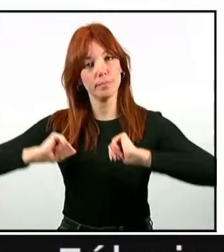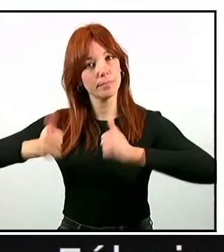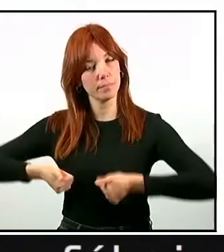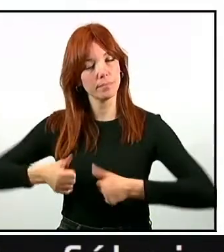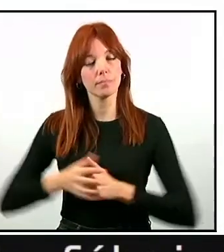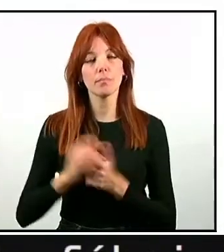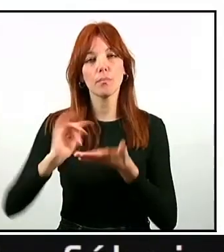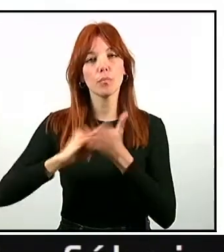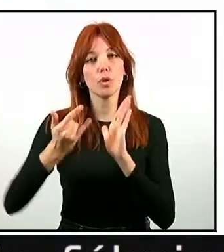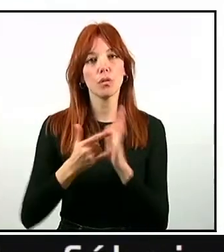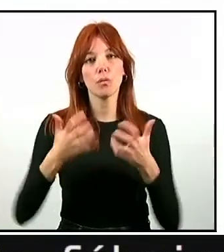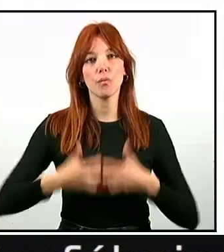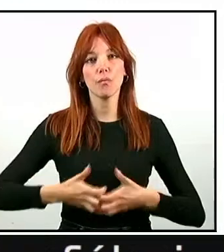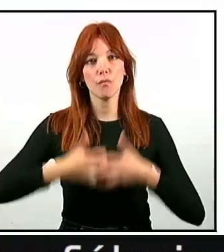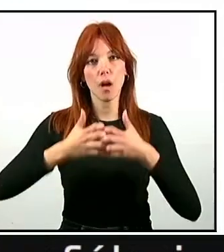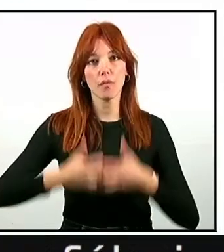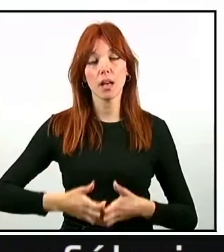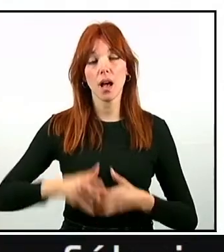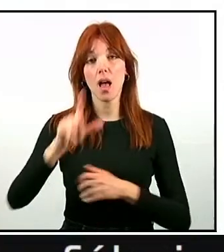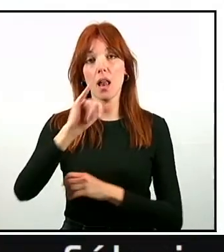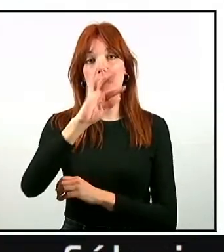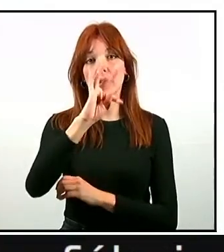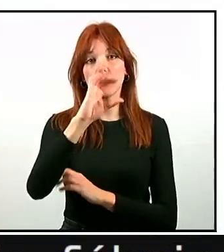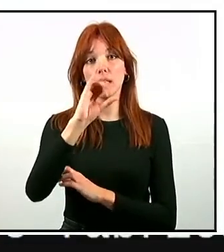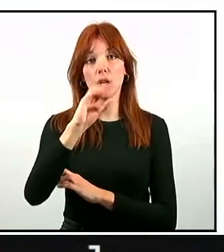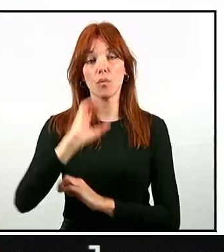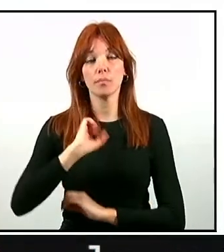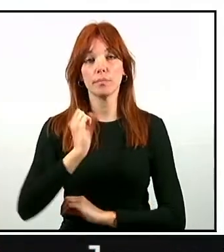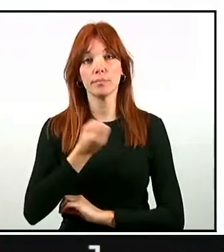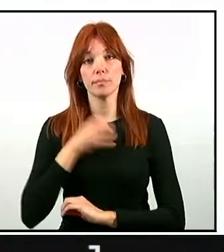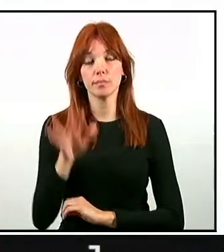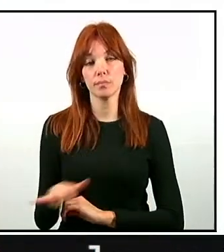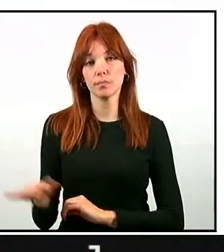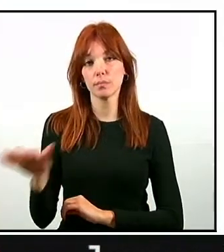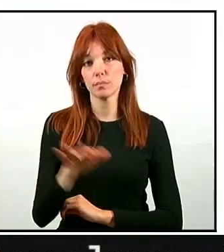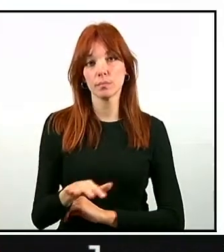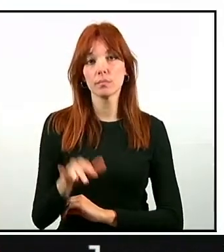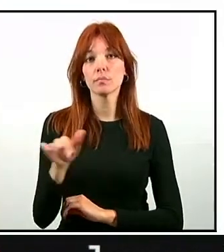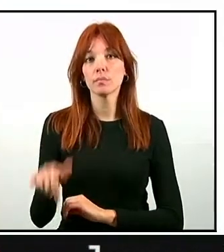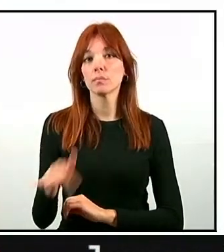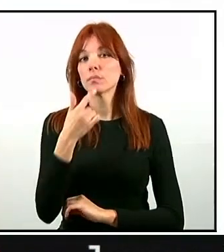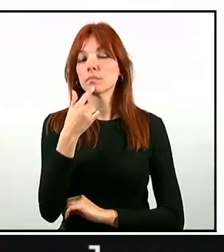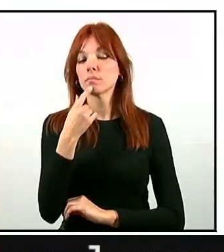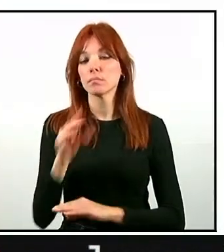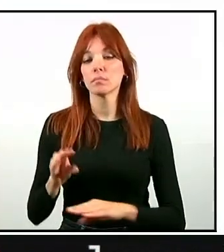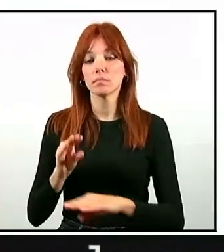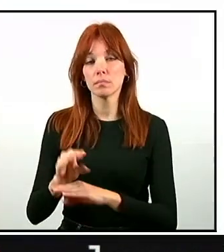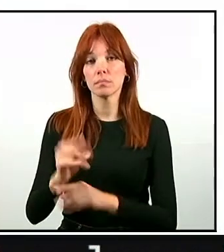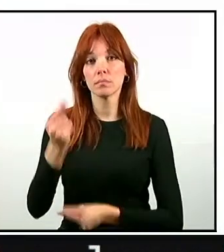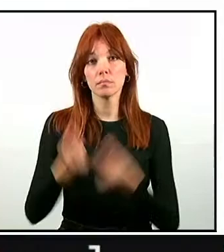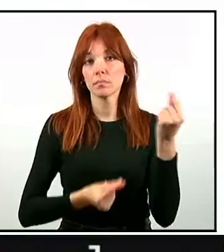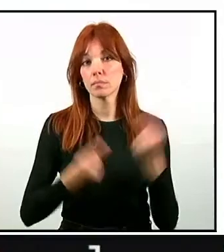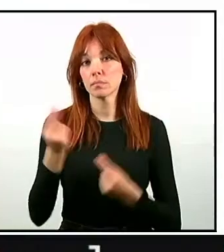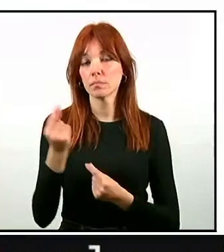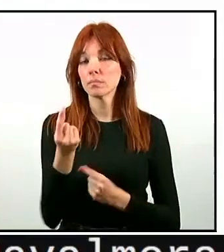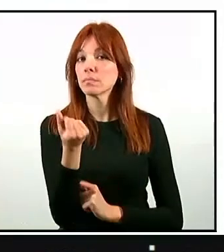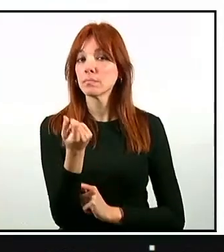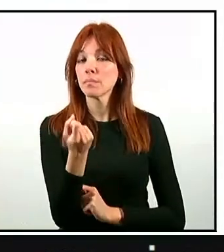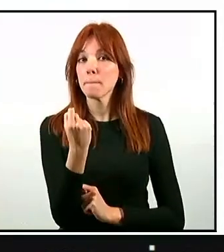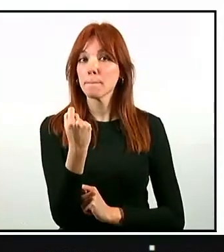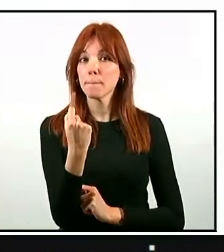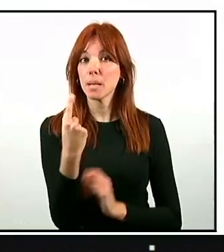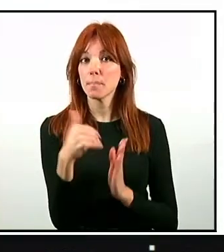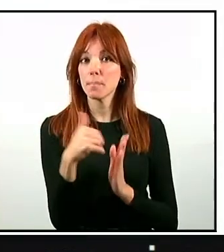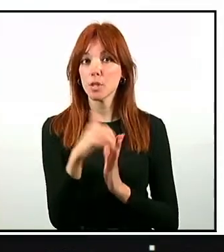baterías de iones de litio en Navalmoral contempla un volumen de inversión superior a 1.000